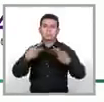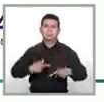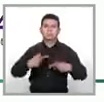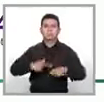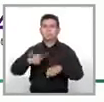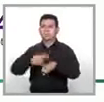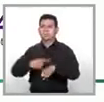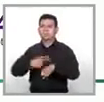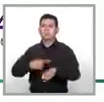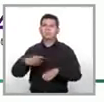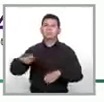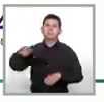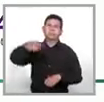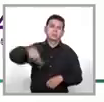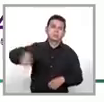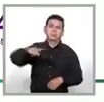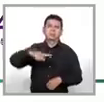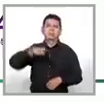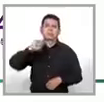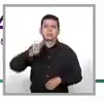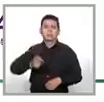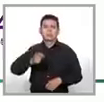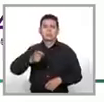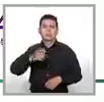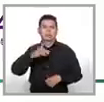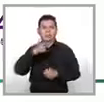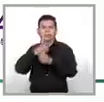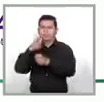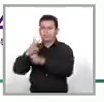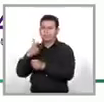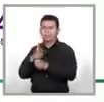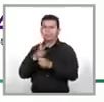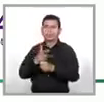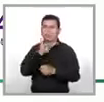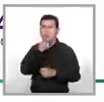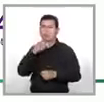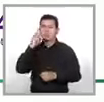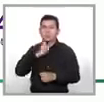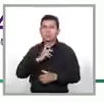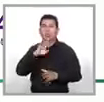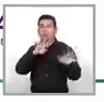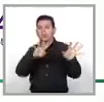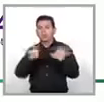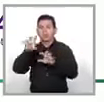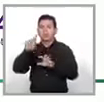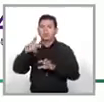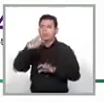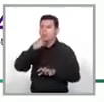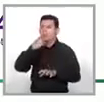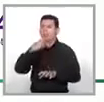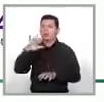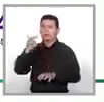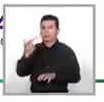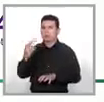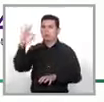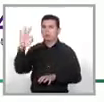con respecto a sexo, se han presentado 930 en varones, lo que representa el 57%,